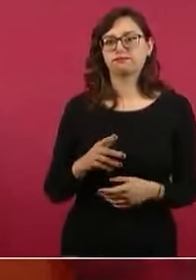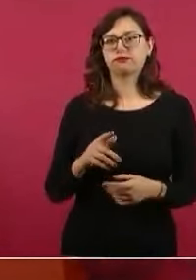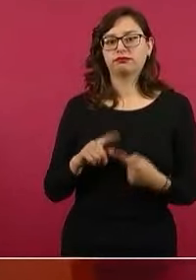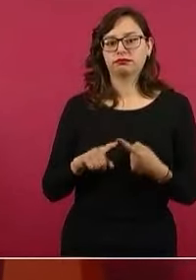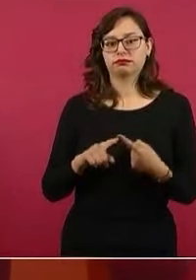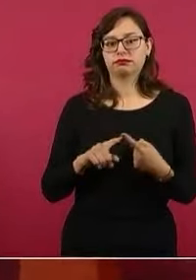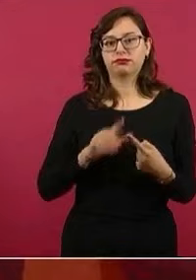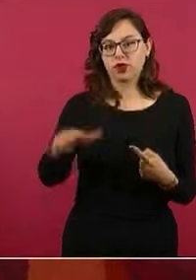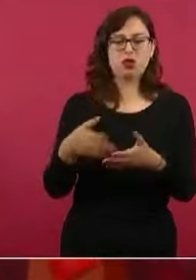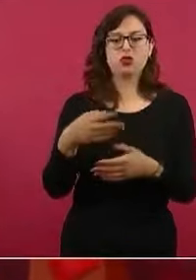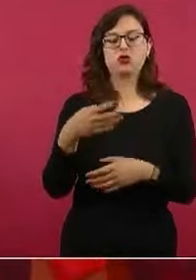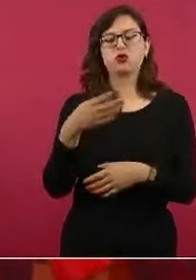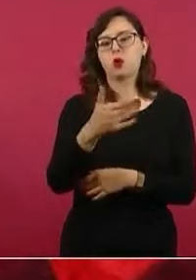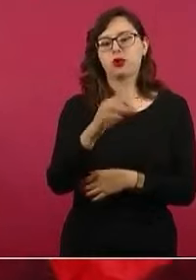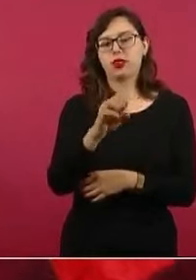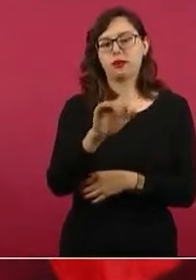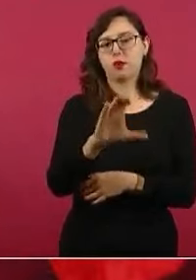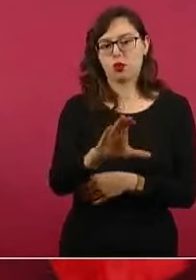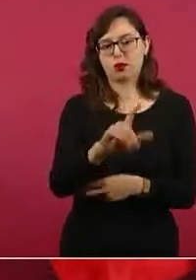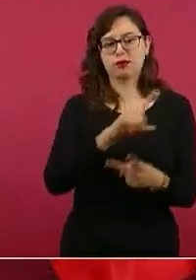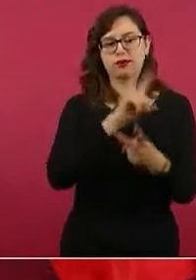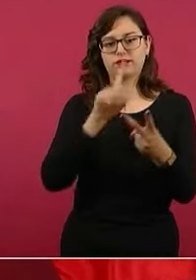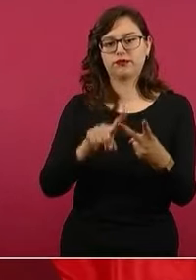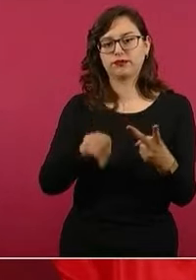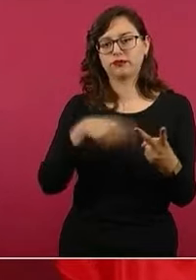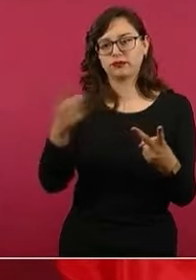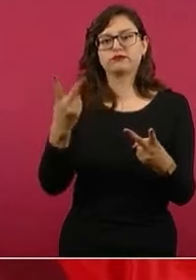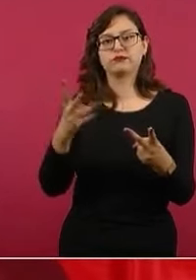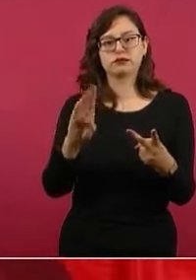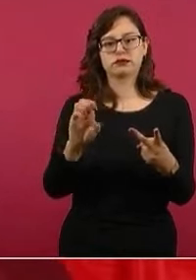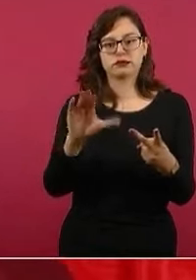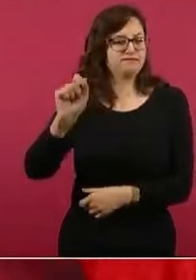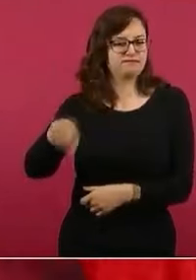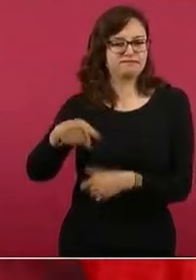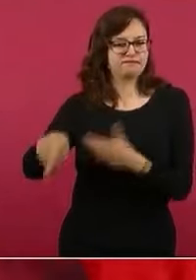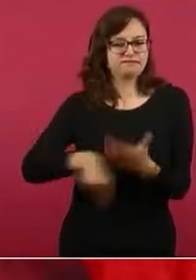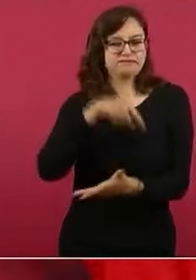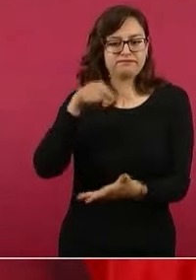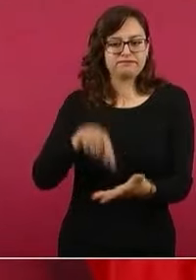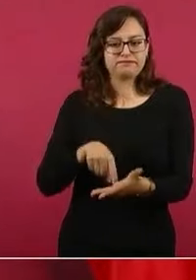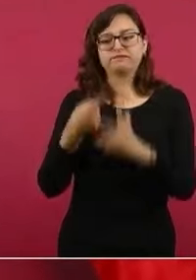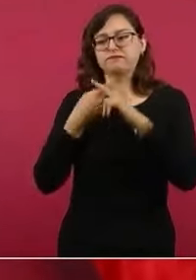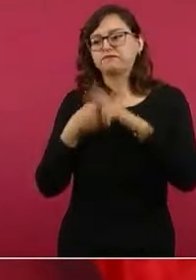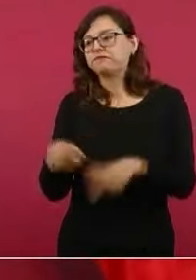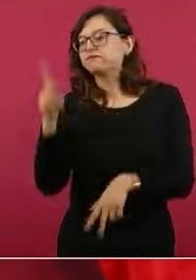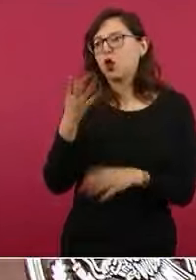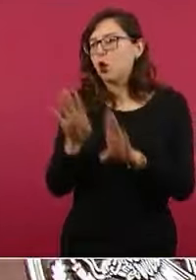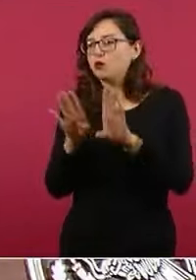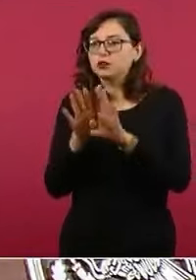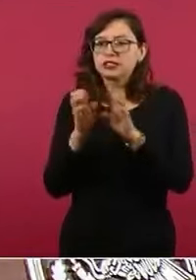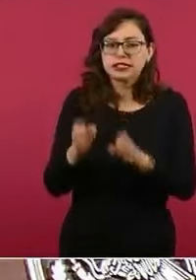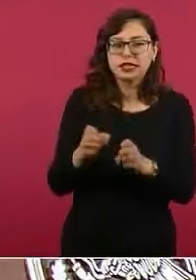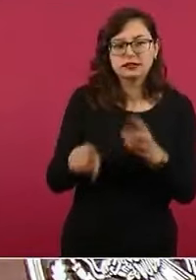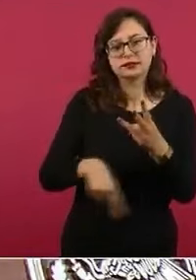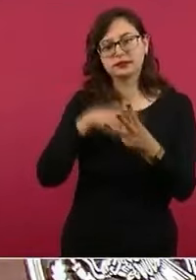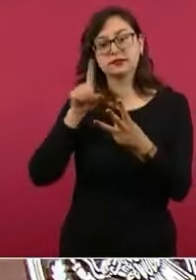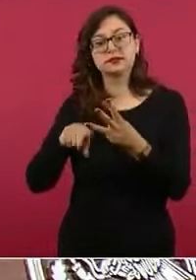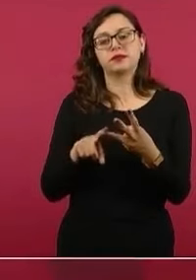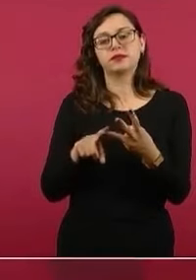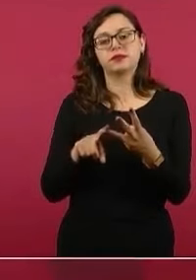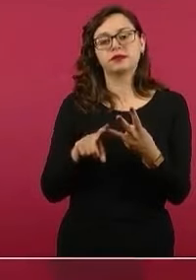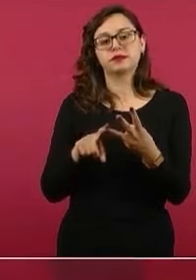vamos a ir a visitar el Cuauhtémoc. Luego vamos a la refinería, que está ahí mismo, a iniciar la etapa de pruebas. Y luego vamos a tener